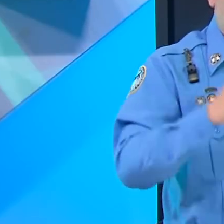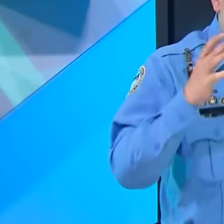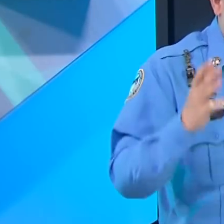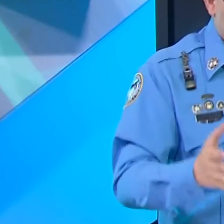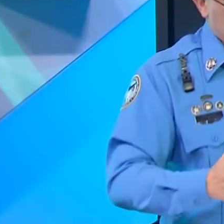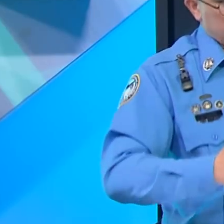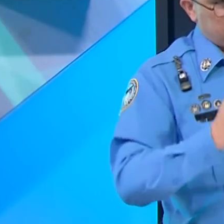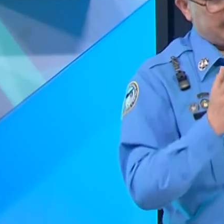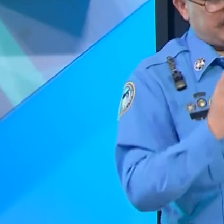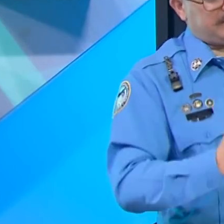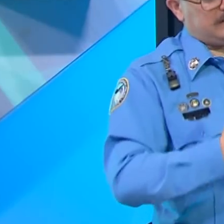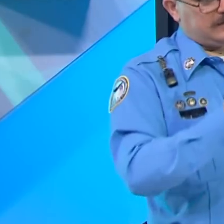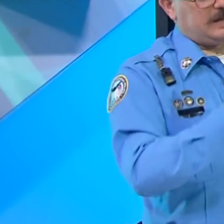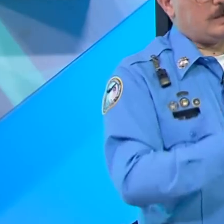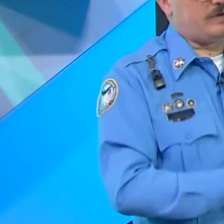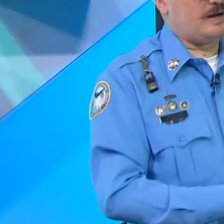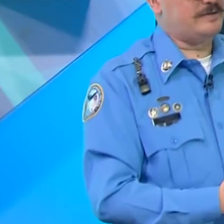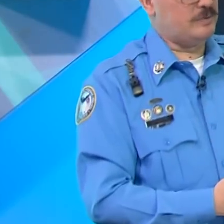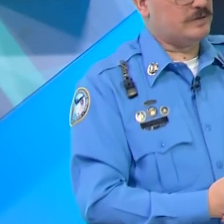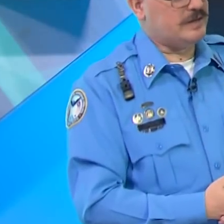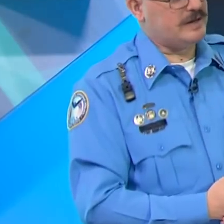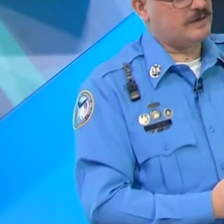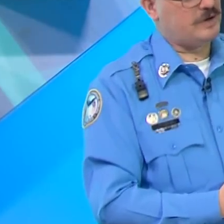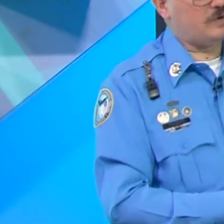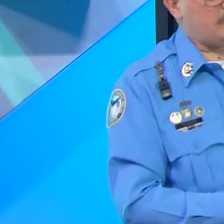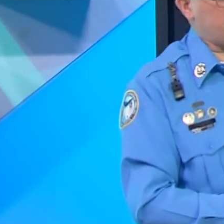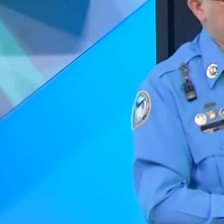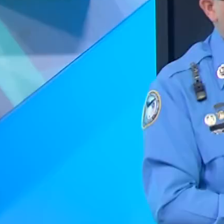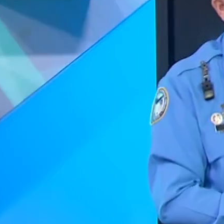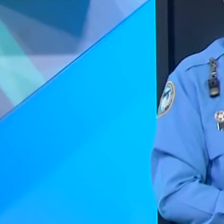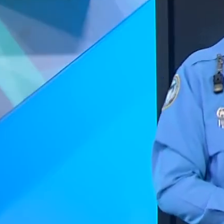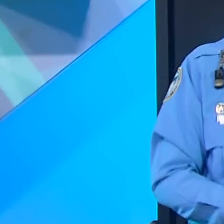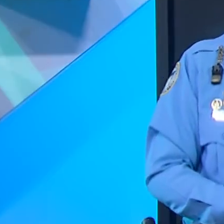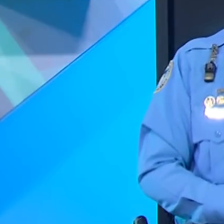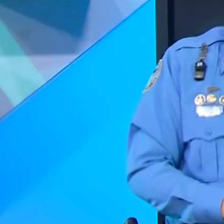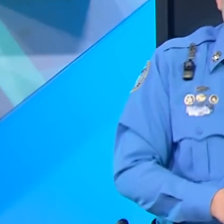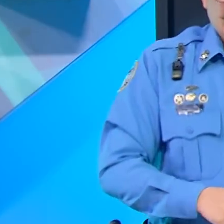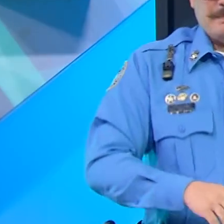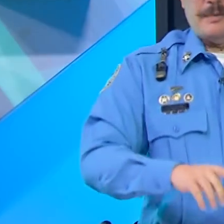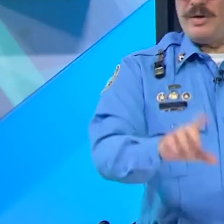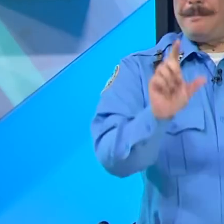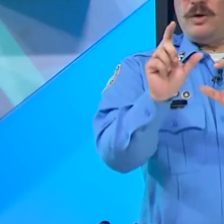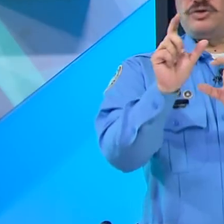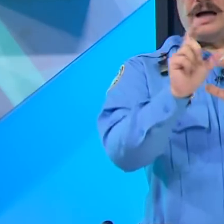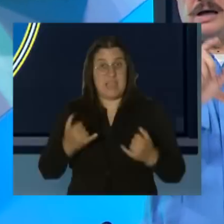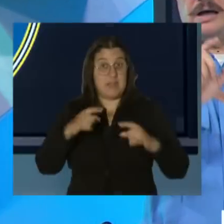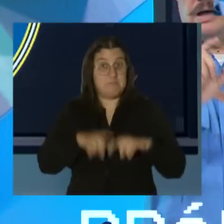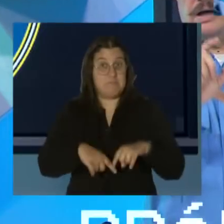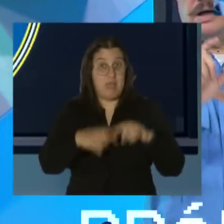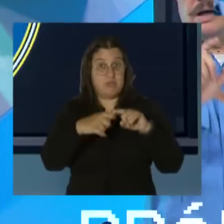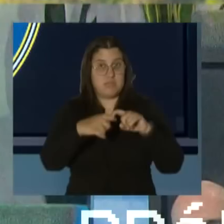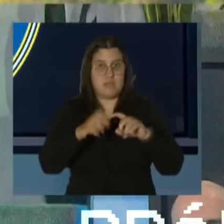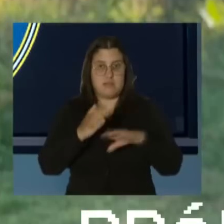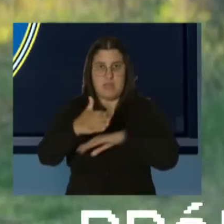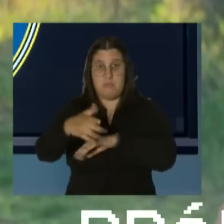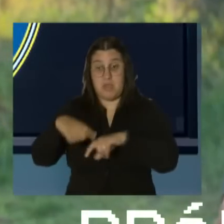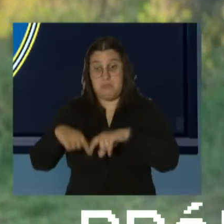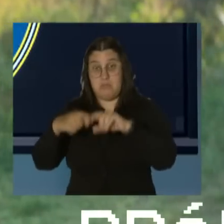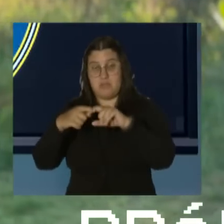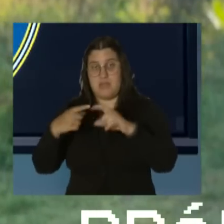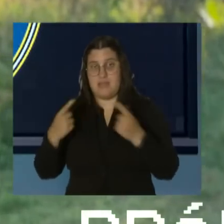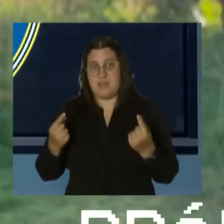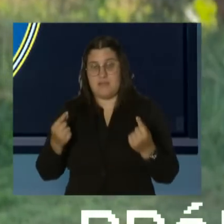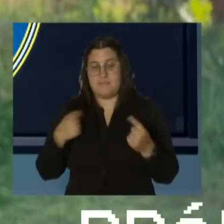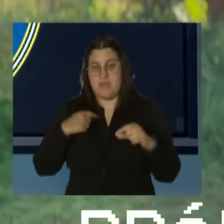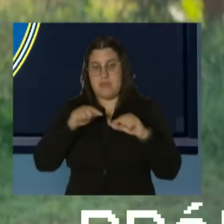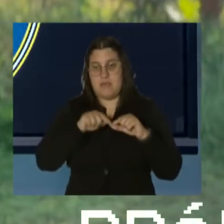vamos a tener otro tema interesante de la labor que realizan ustedes en la Comunidad. Gracias. Vamos a una pausa. Luego de la pausa de Puerto